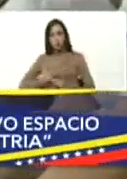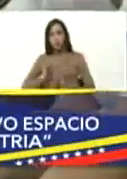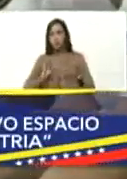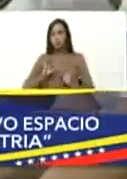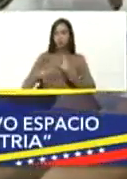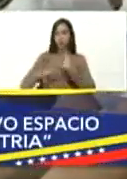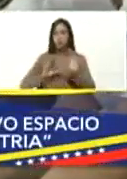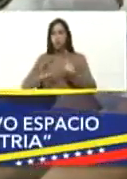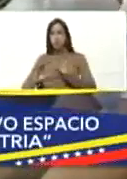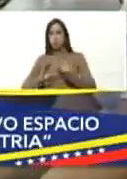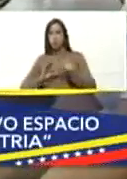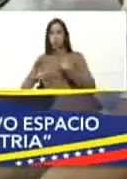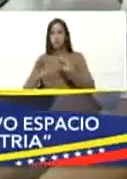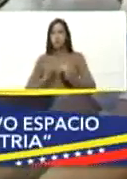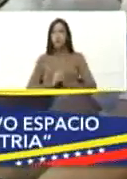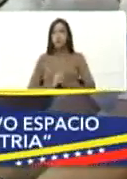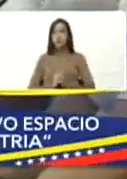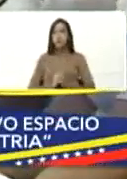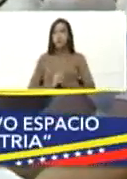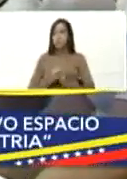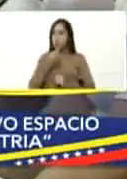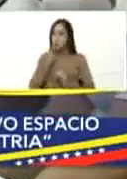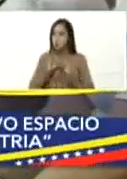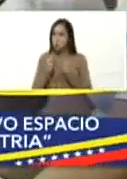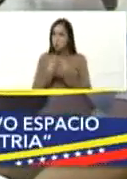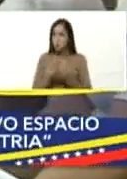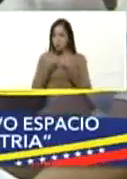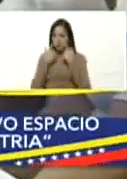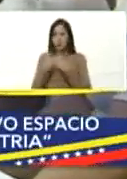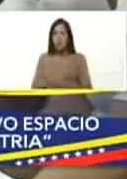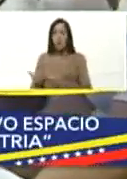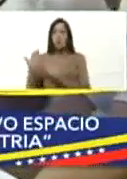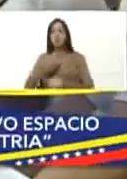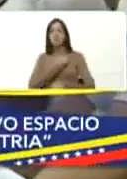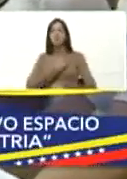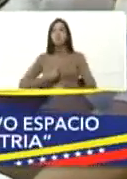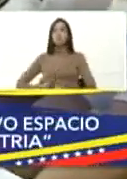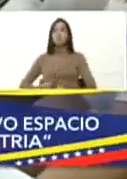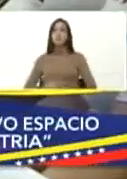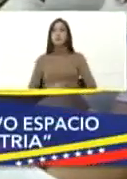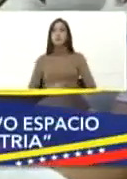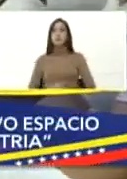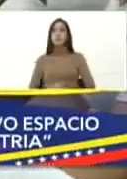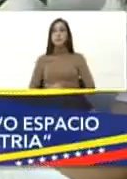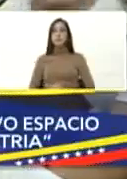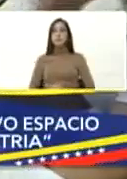conversar, llevarlo conversadito con esta hermosa familia. Adelante, mi comandante presidente.